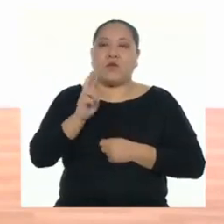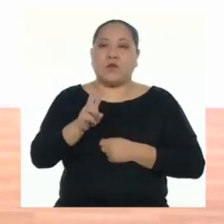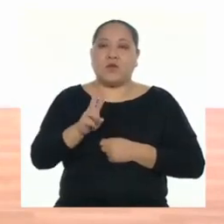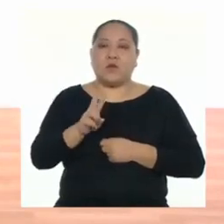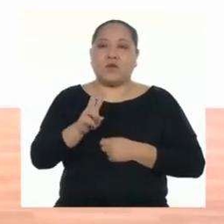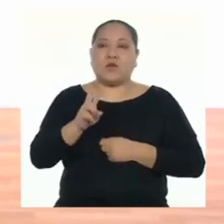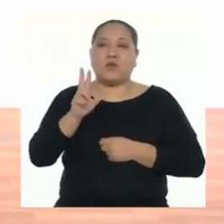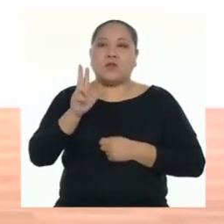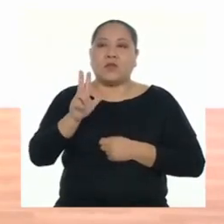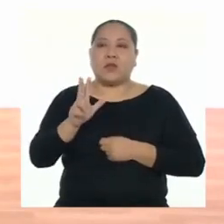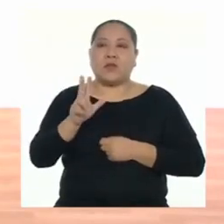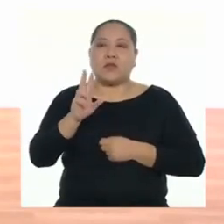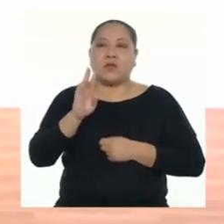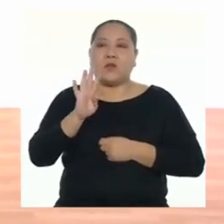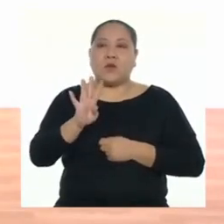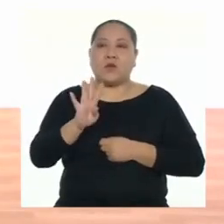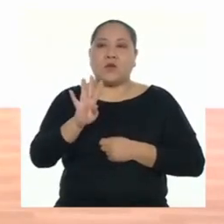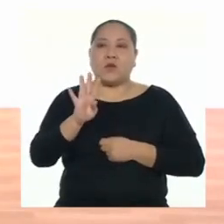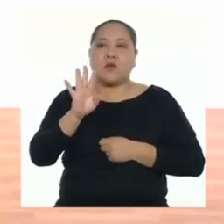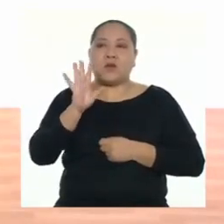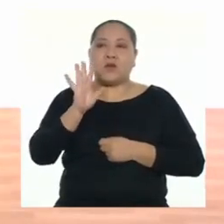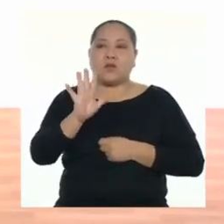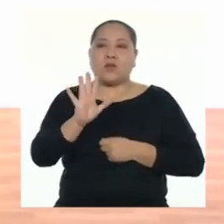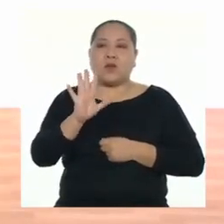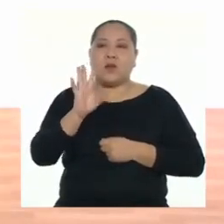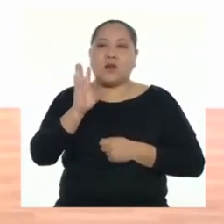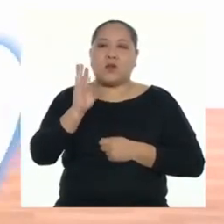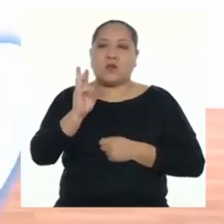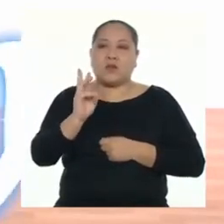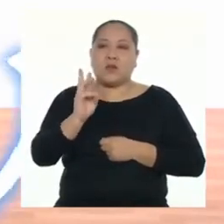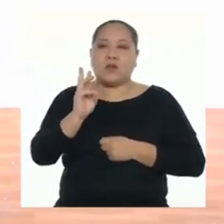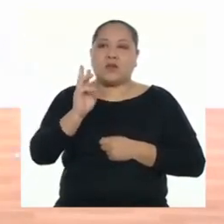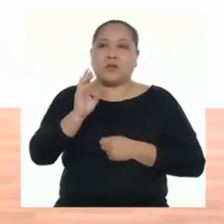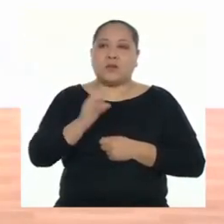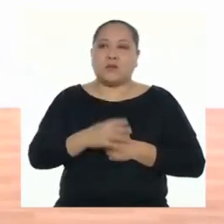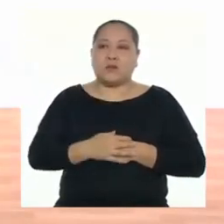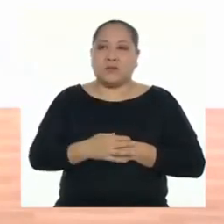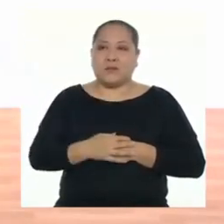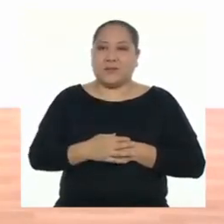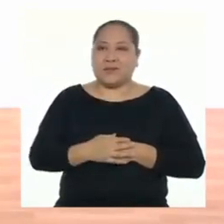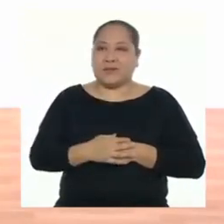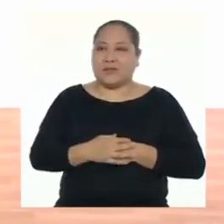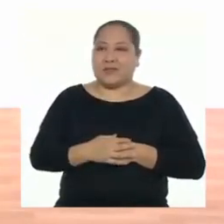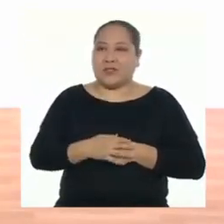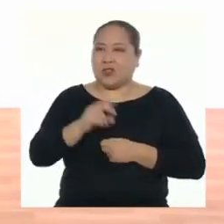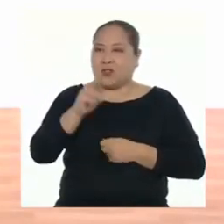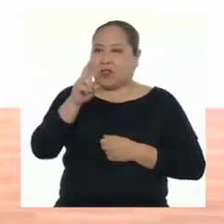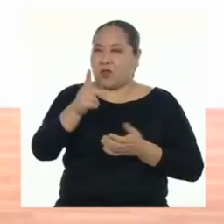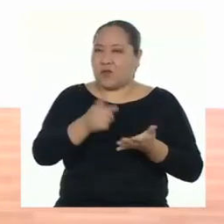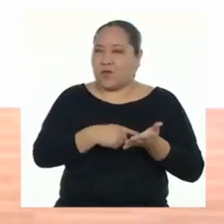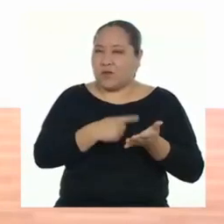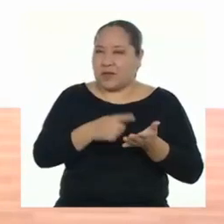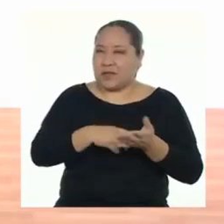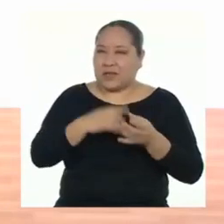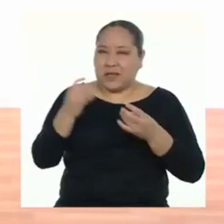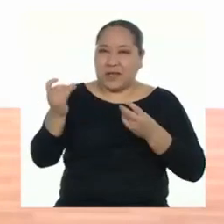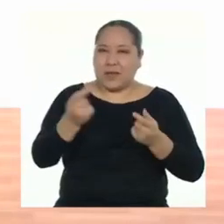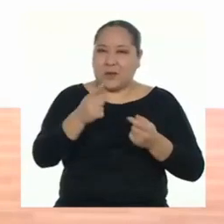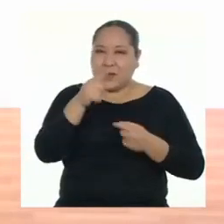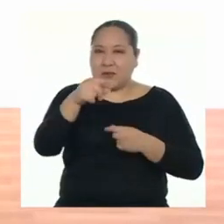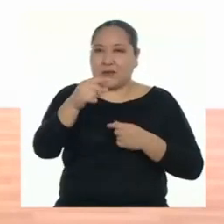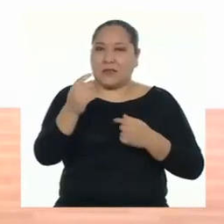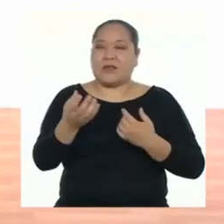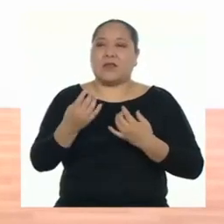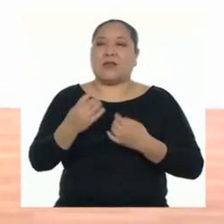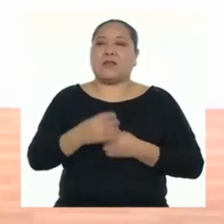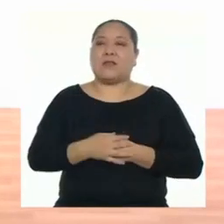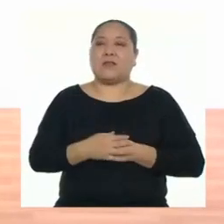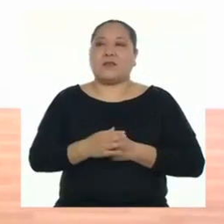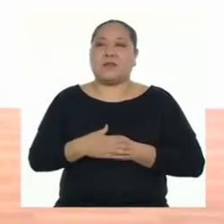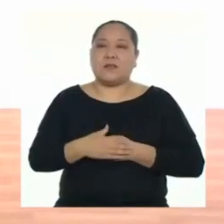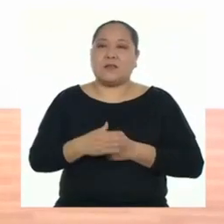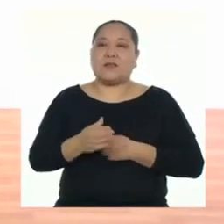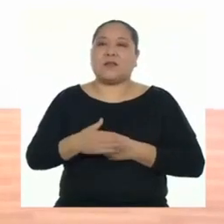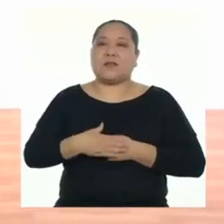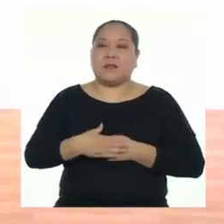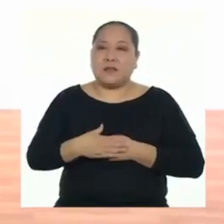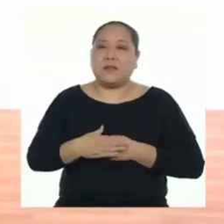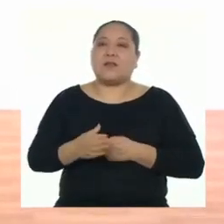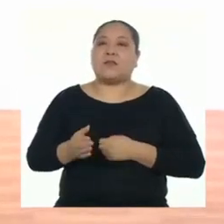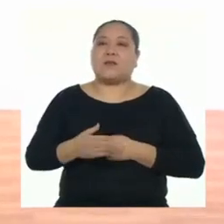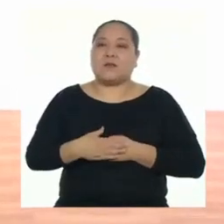1, 2, 3, 4, 5, 6. Lo hacemos 2 veces seguidas a esa velocidad. 5,